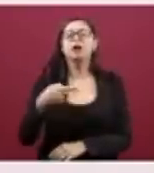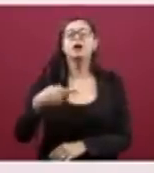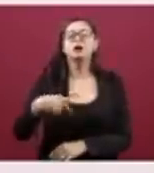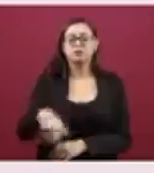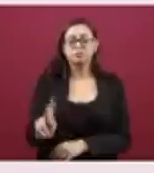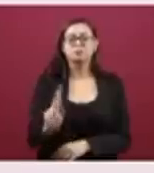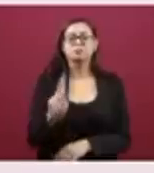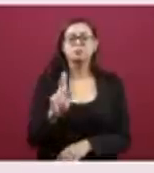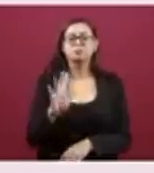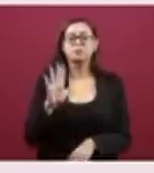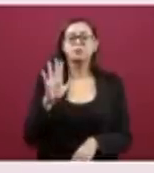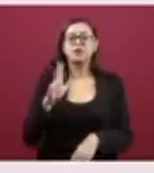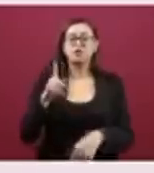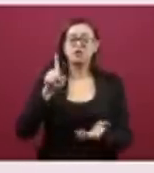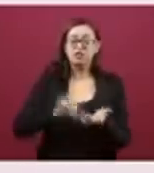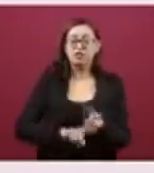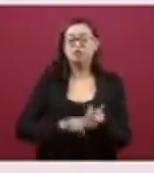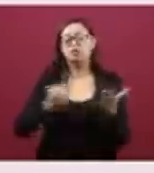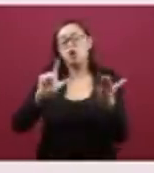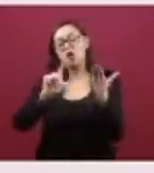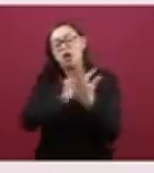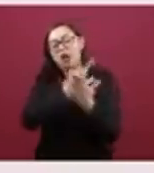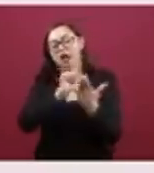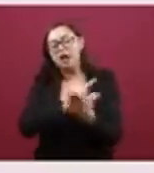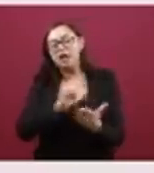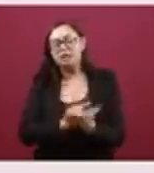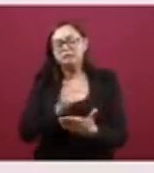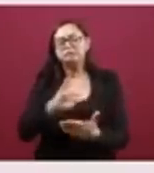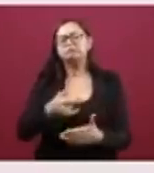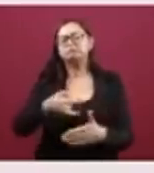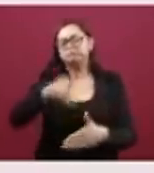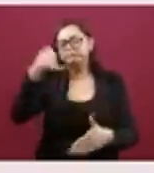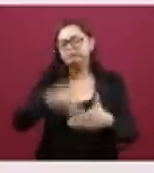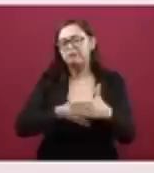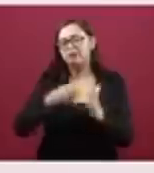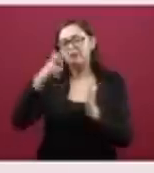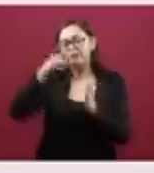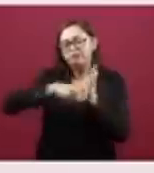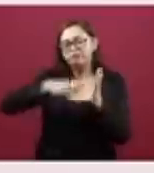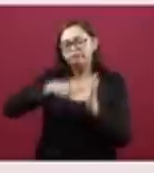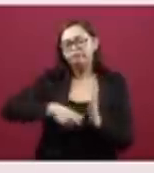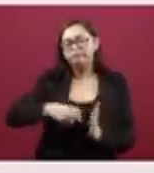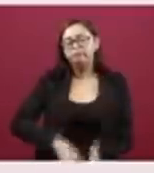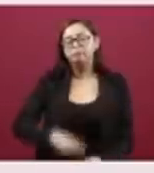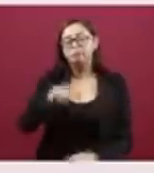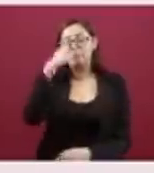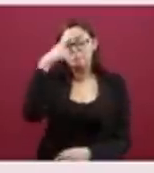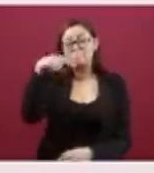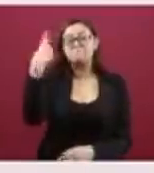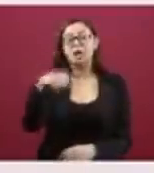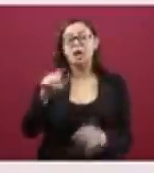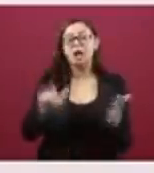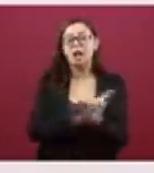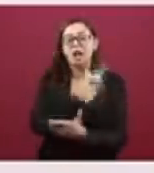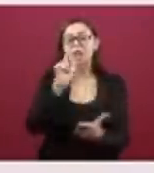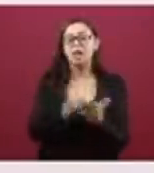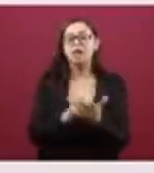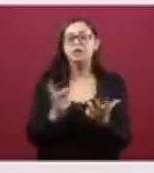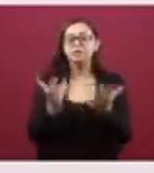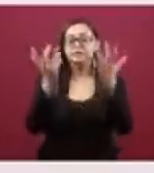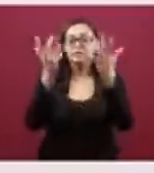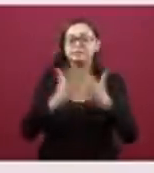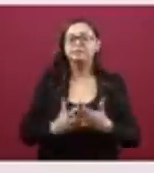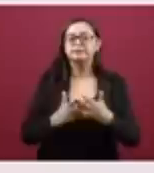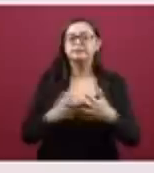de profundas reformas legales para ajustar el marco jurídico a las nuevas